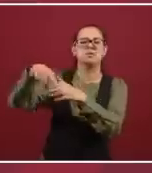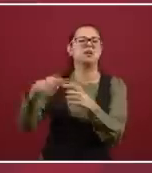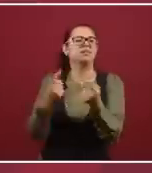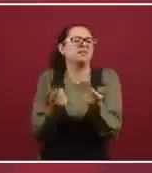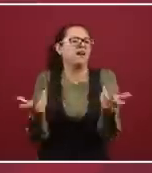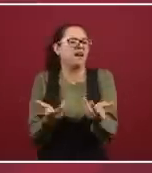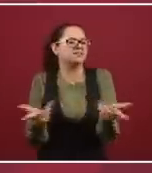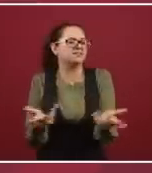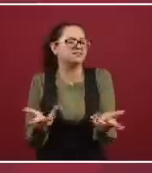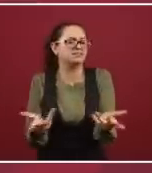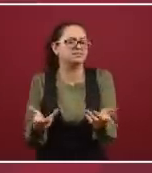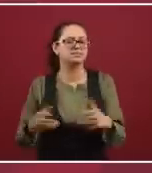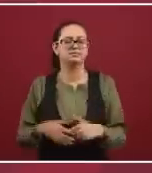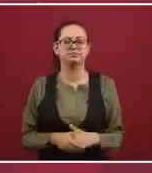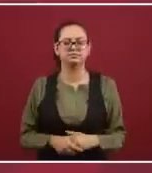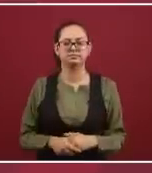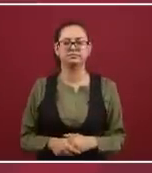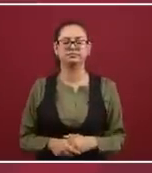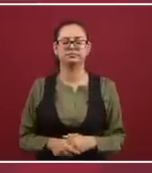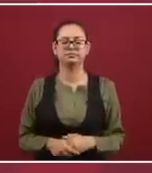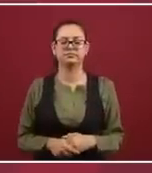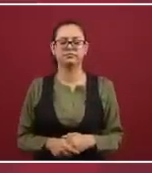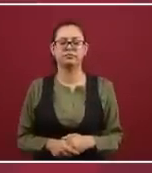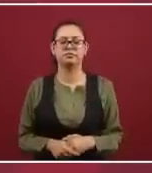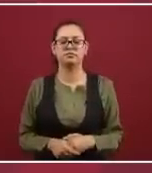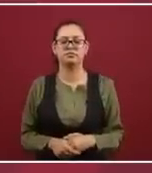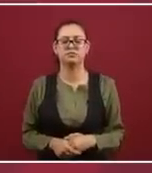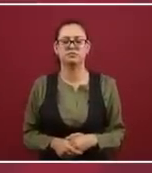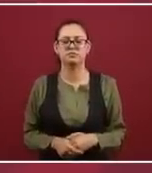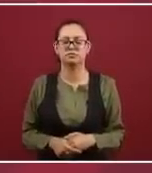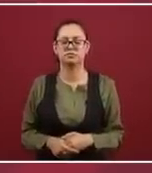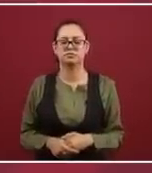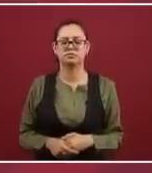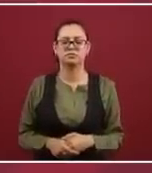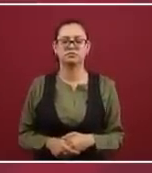Están ahora en las coordinaciones